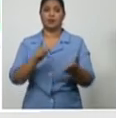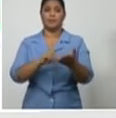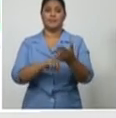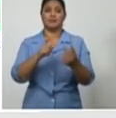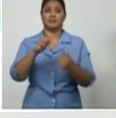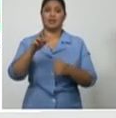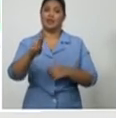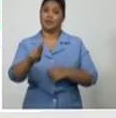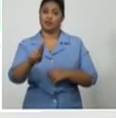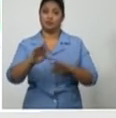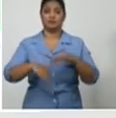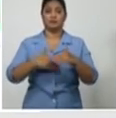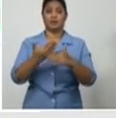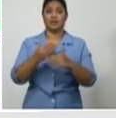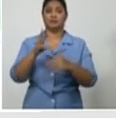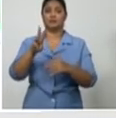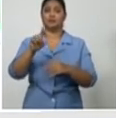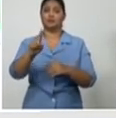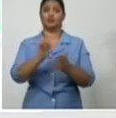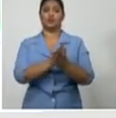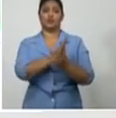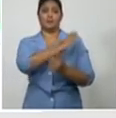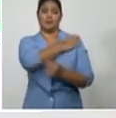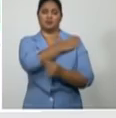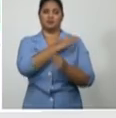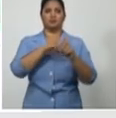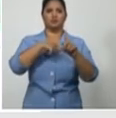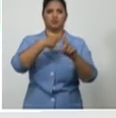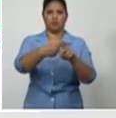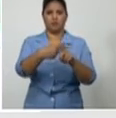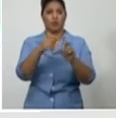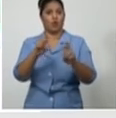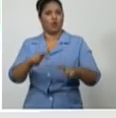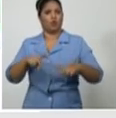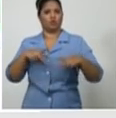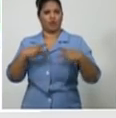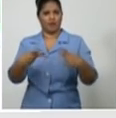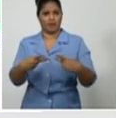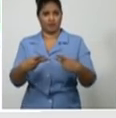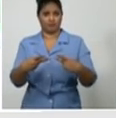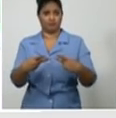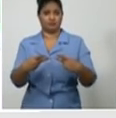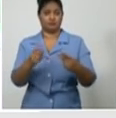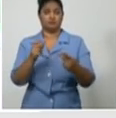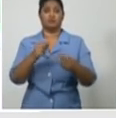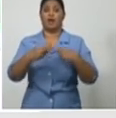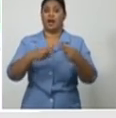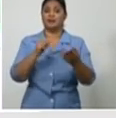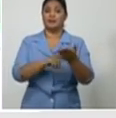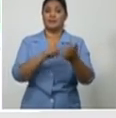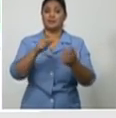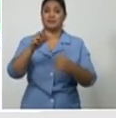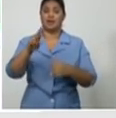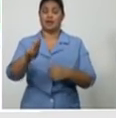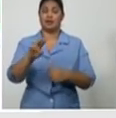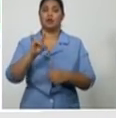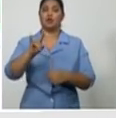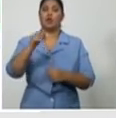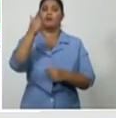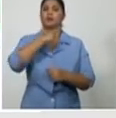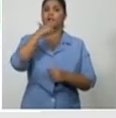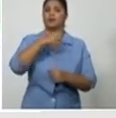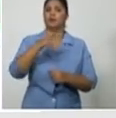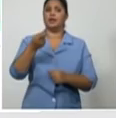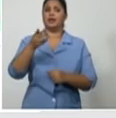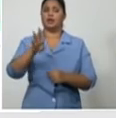resultó positivo, se le repitió en 2 ocasiones más, el día 9 de abril y el 14 de abril, y